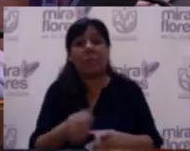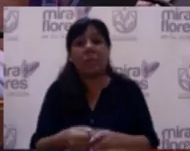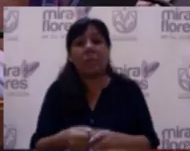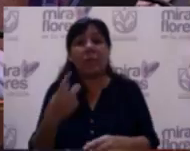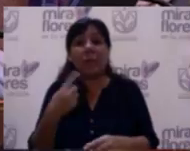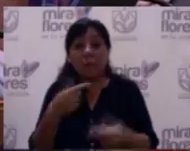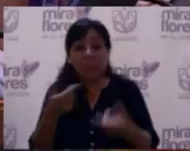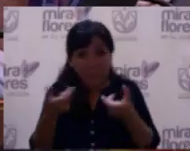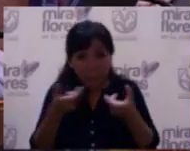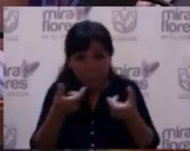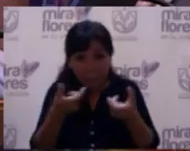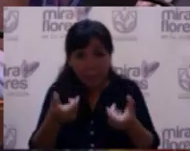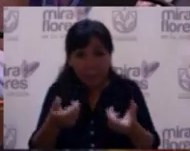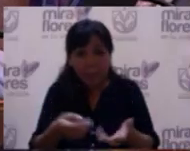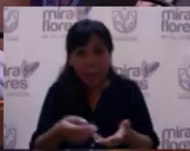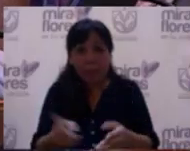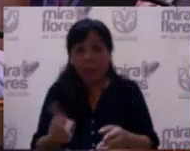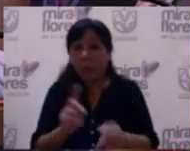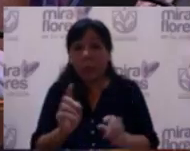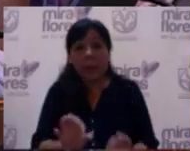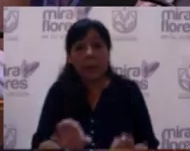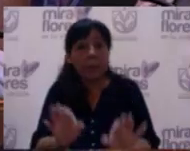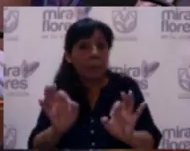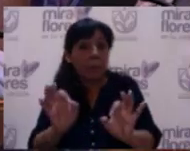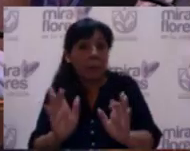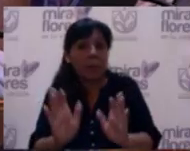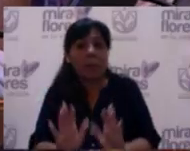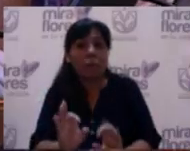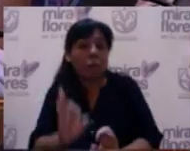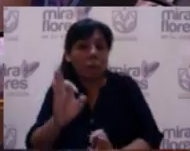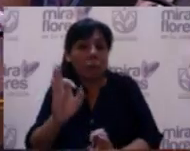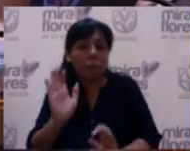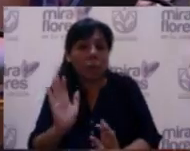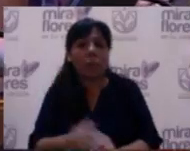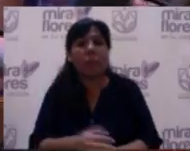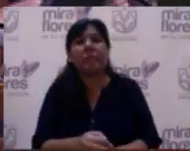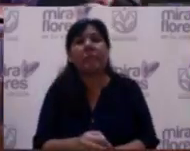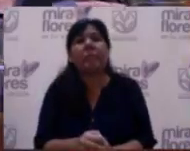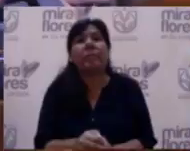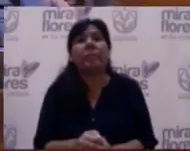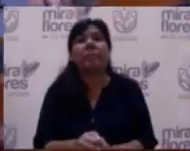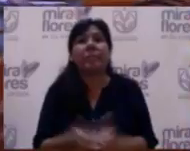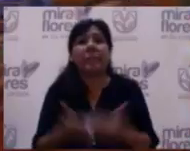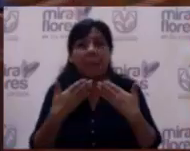bien monitoreado y para evitar cualquier accidente a futuro, ¿no? Cualquier desgracia. Gracias.